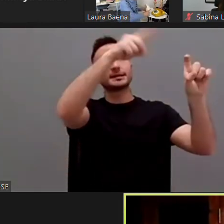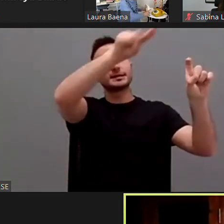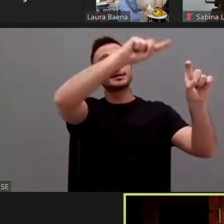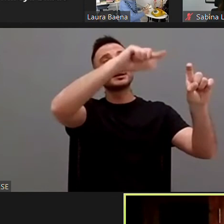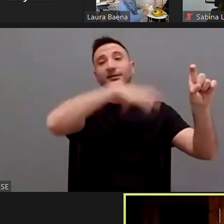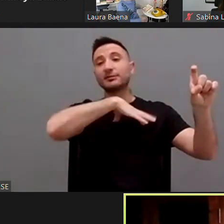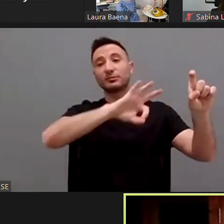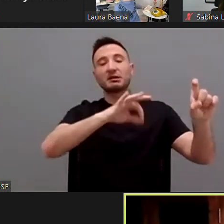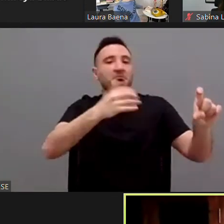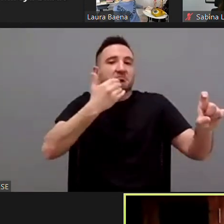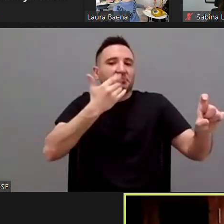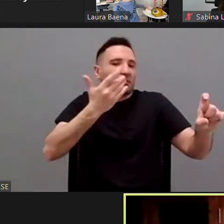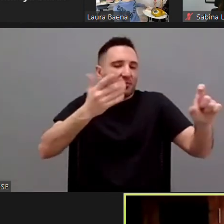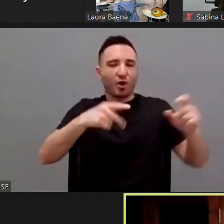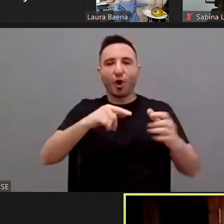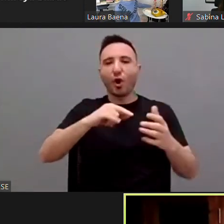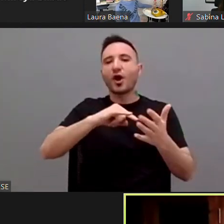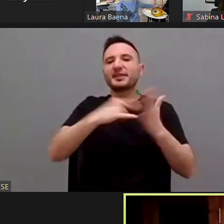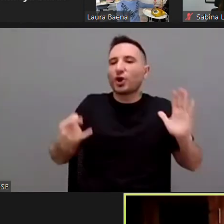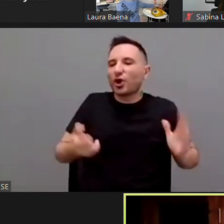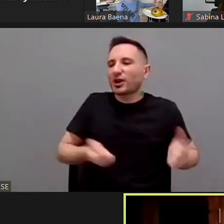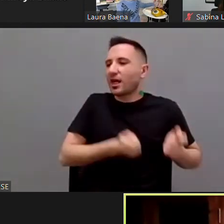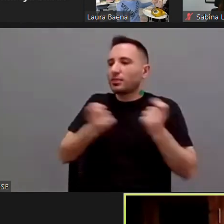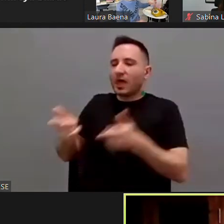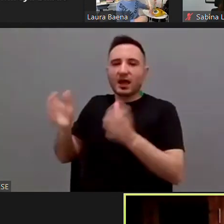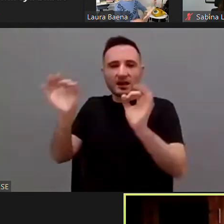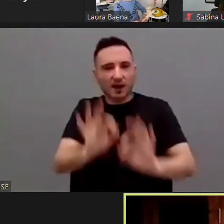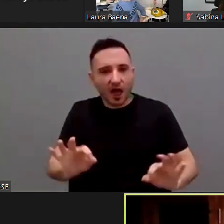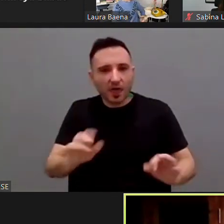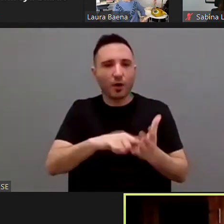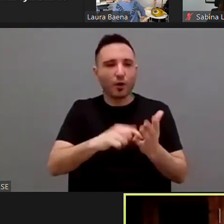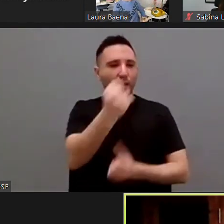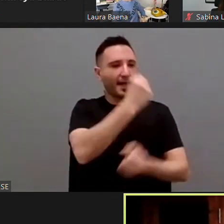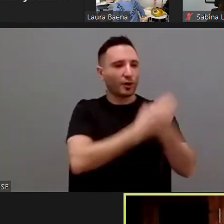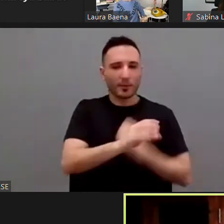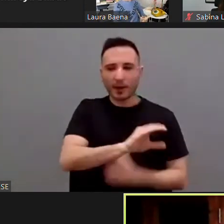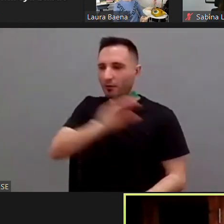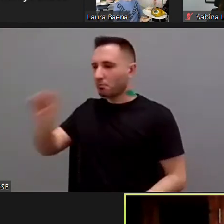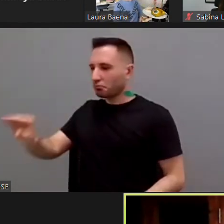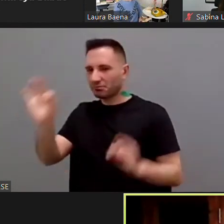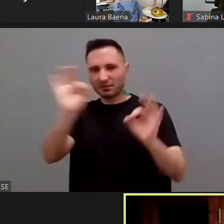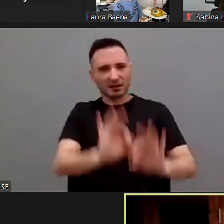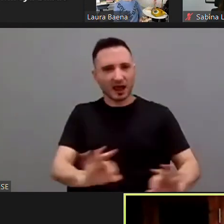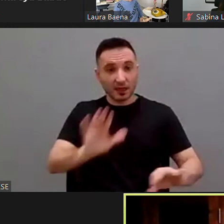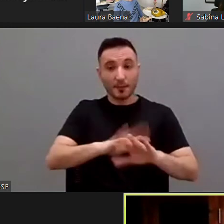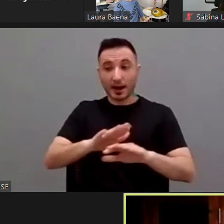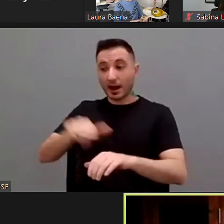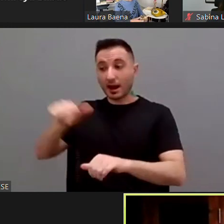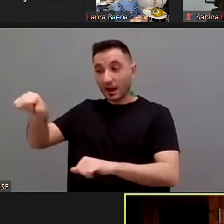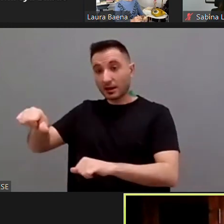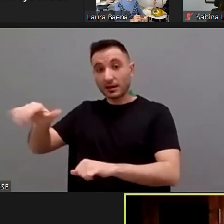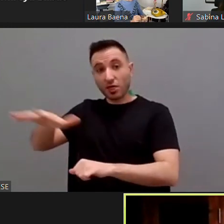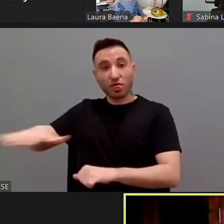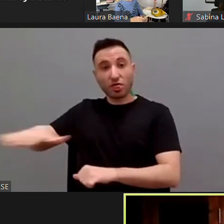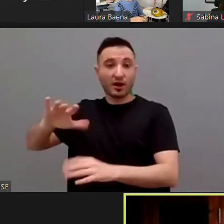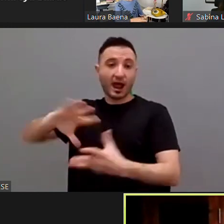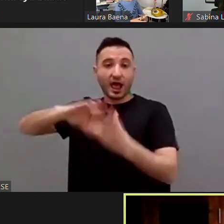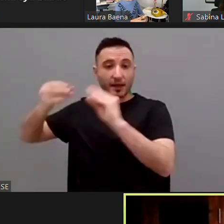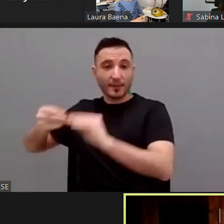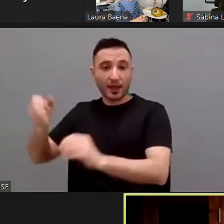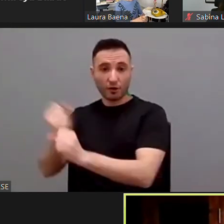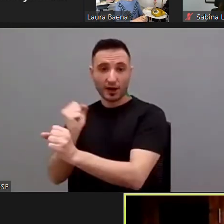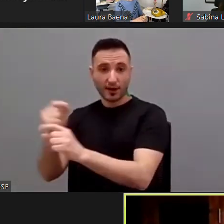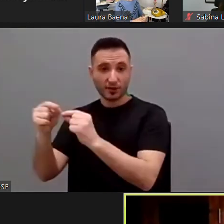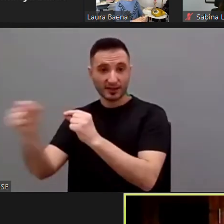por ejemplo, los medios adecuados, ergonómicos, etcétera, para realizar ese trabajo. Por lo que deberíamos ir viendo cómo se